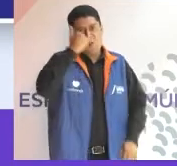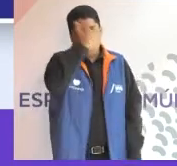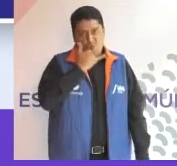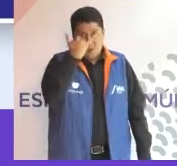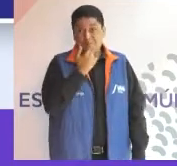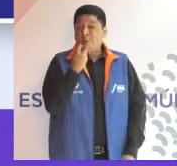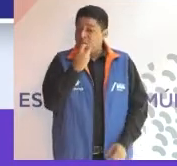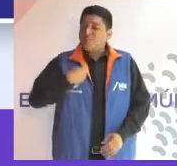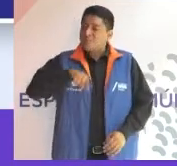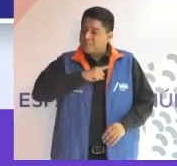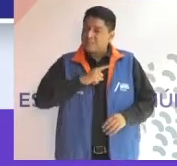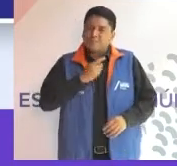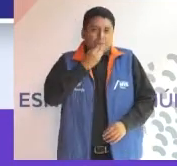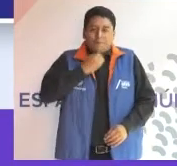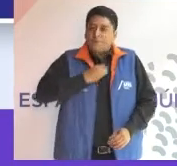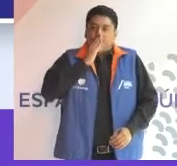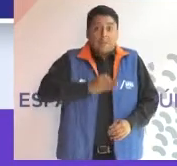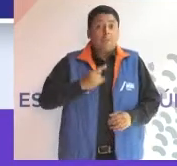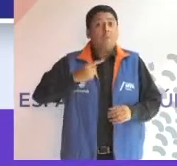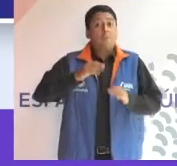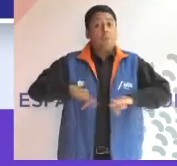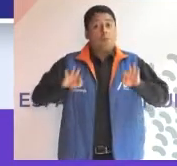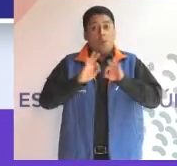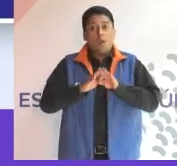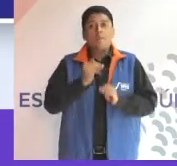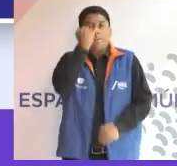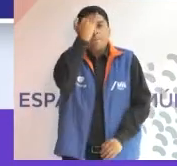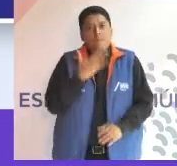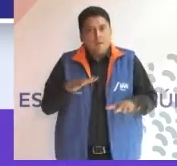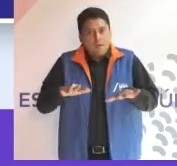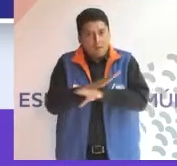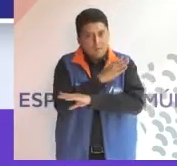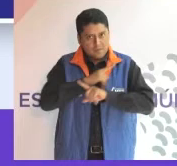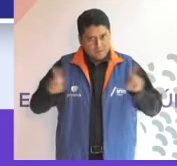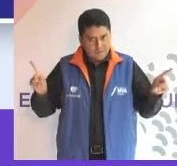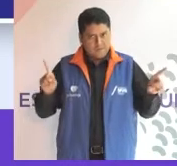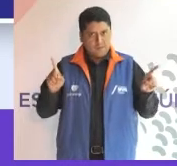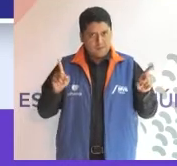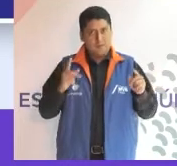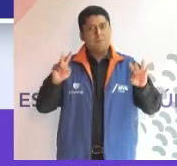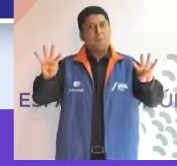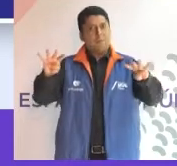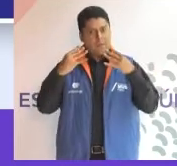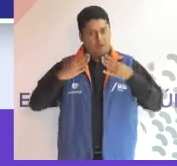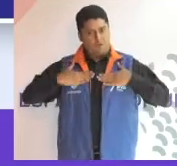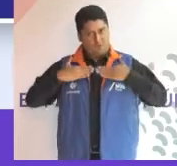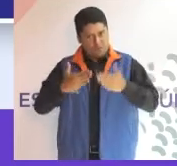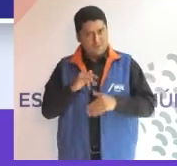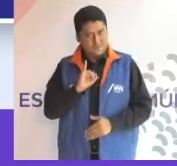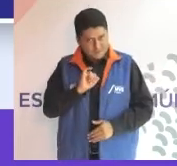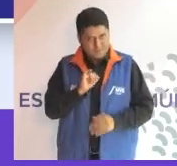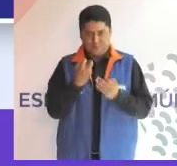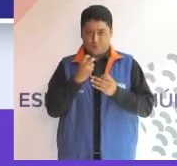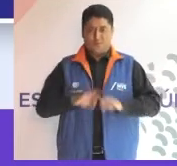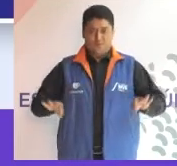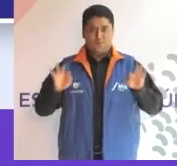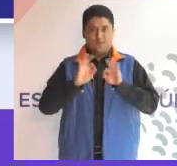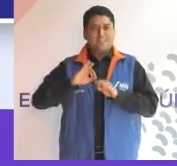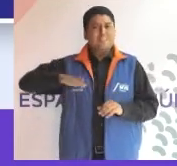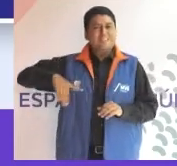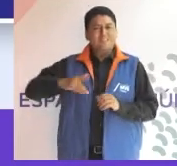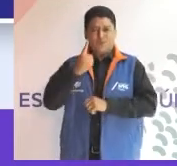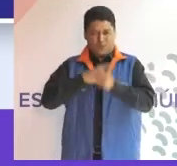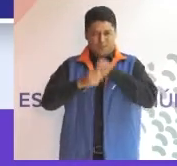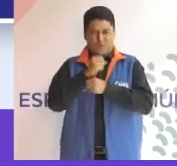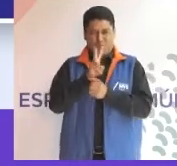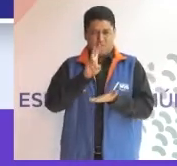pública, ir para arriba. No, acabamos de terminar, aquí está Consuelo Castro que nos ayudó en un panel para decir los números del